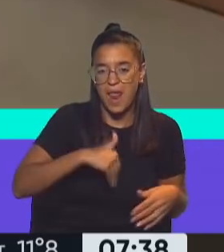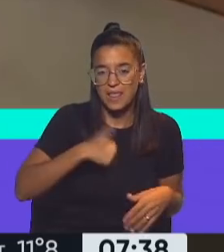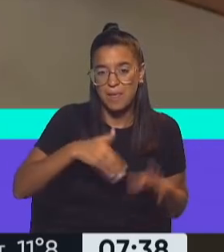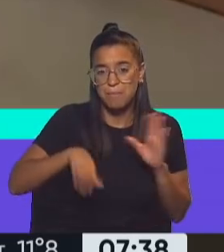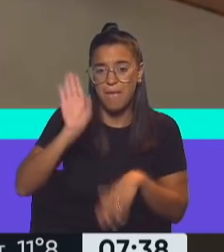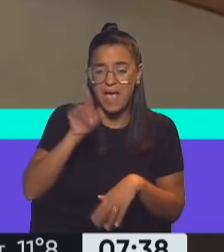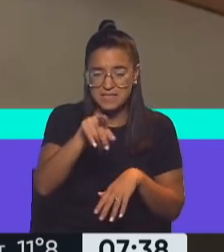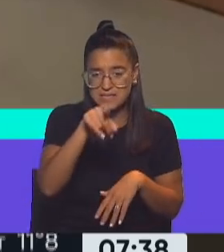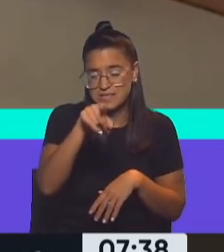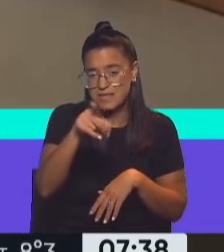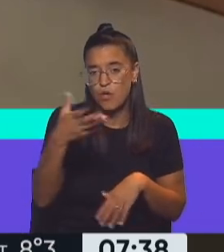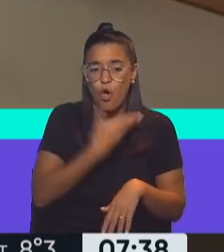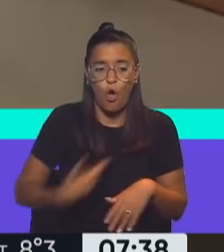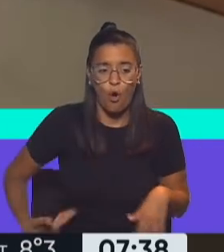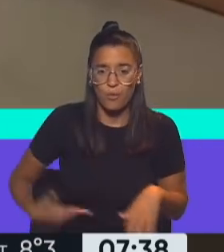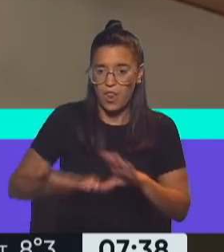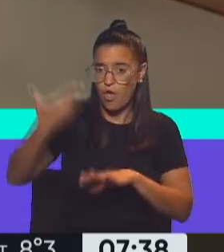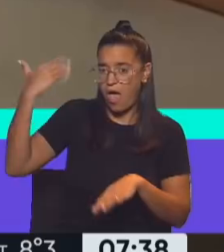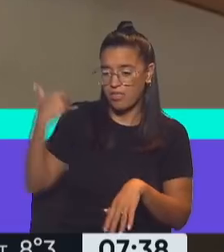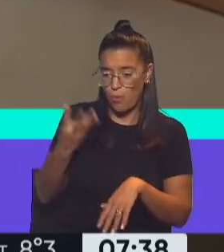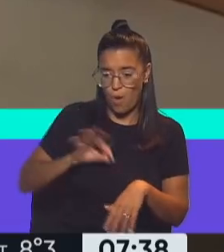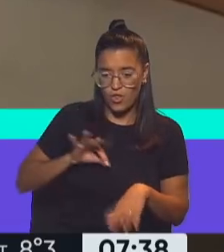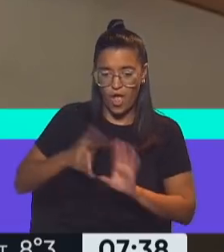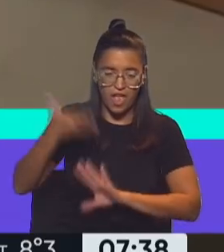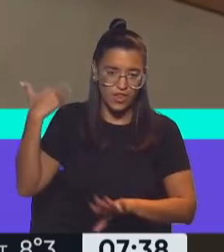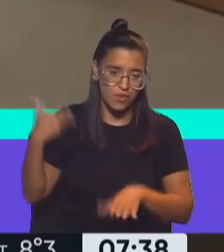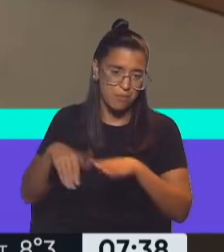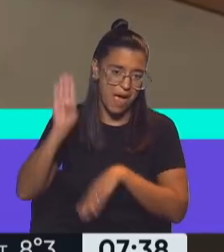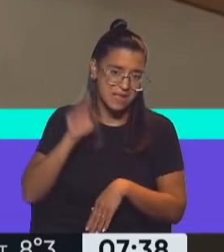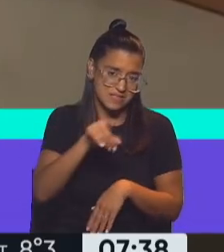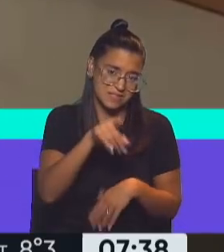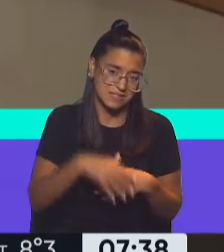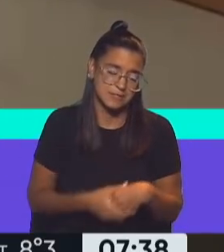en este tipo de gobierno que tuvimos hace 4 años, hace pocos años.